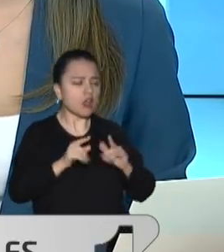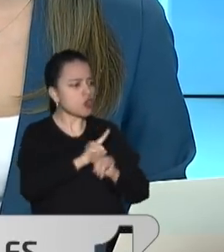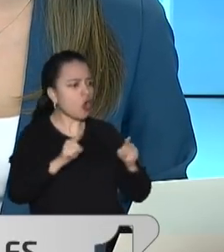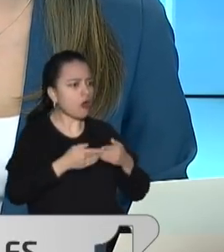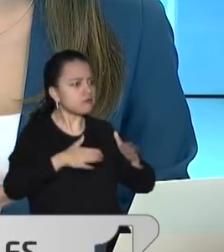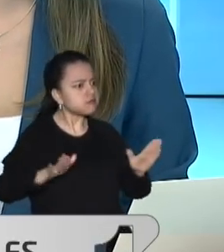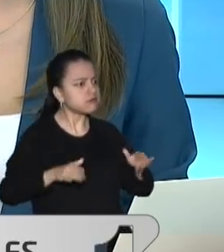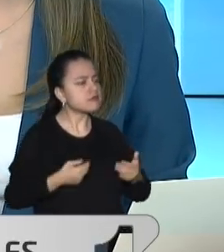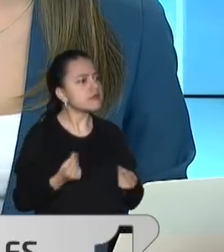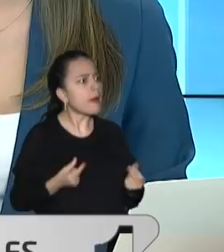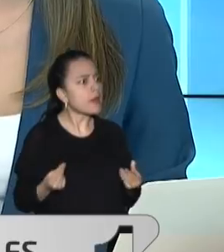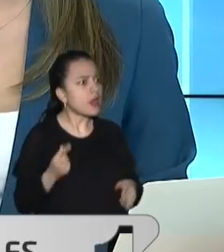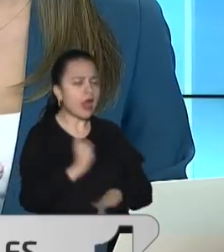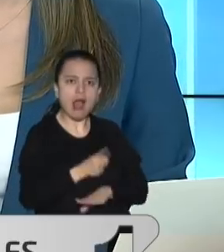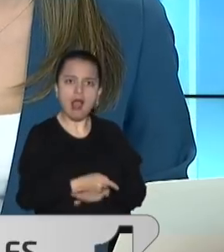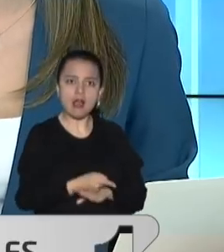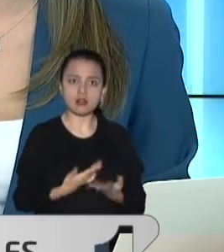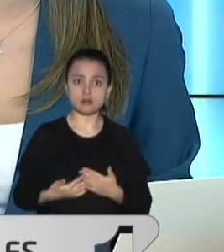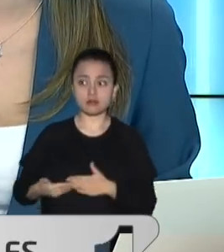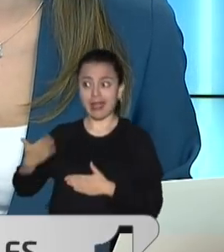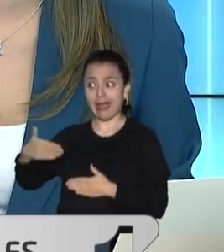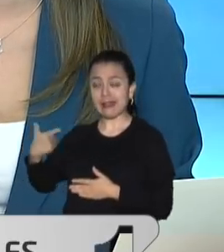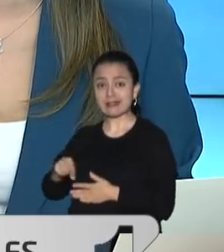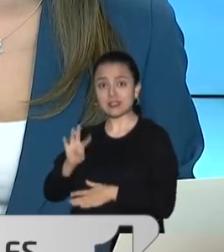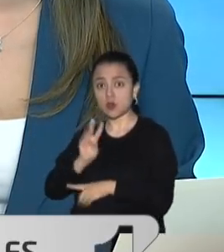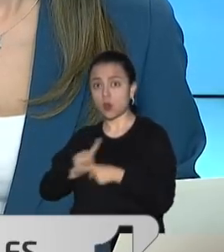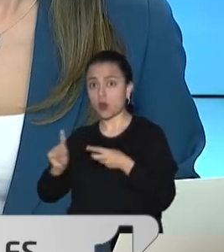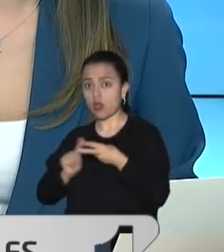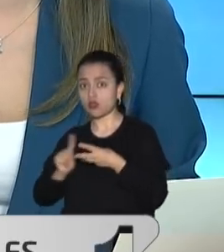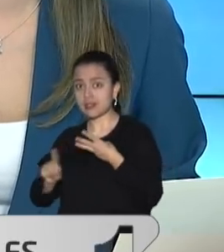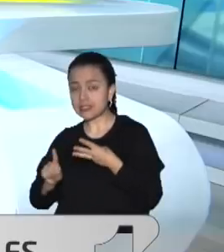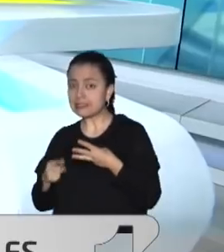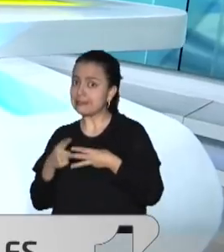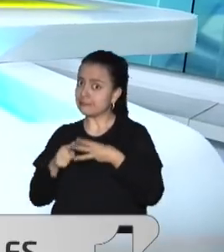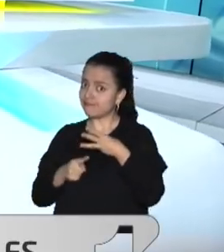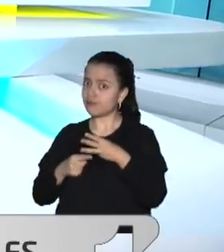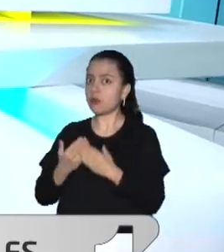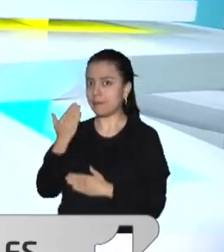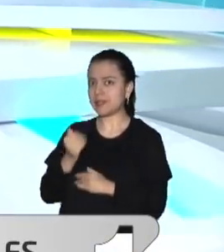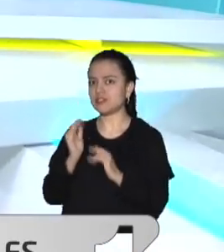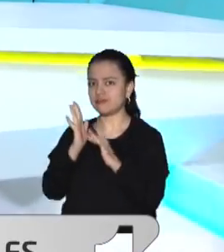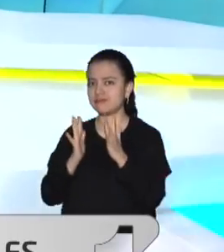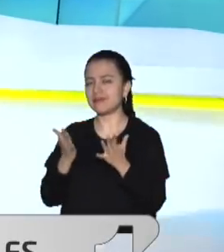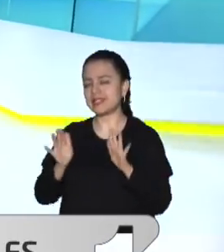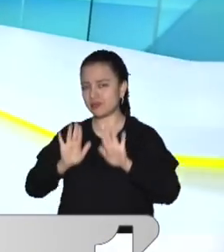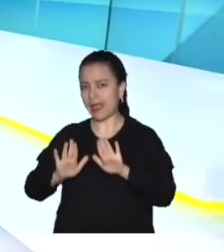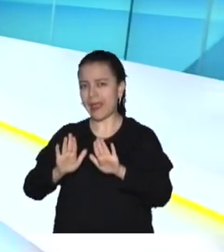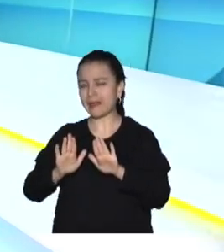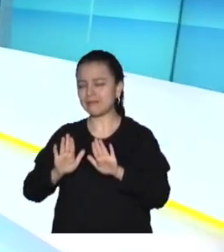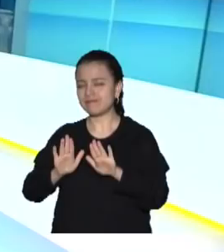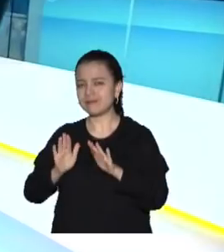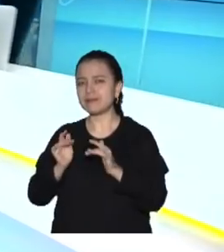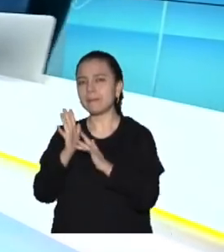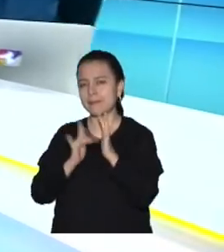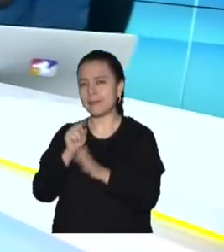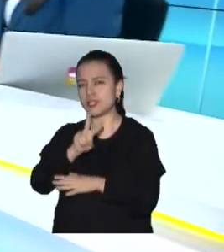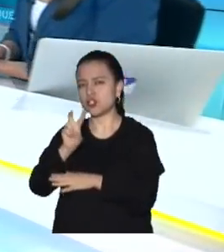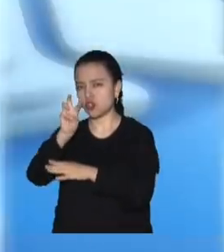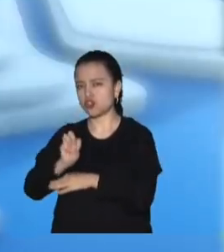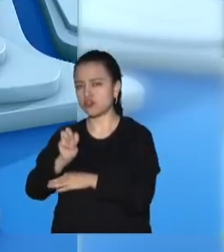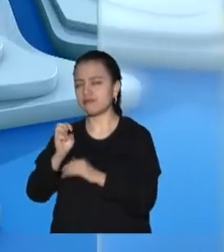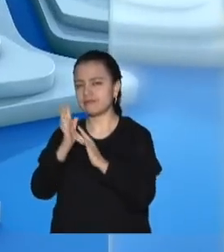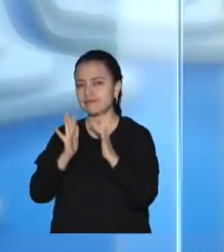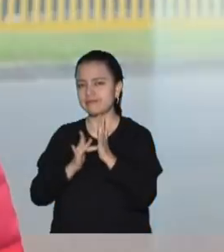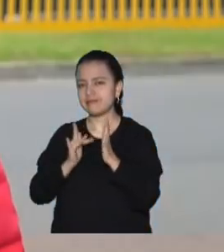afectadas desde hace 3 semanas cuando inició el paro nacional. Luisa Fernández, muy buenos días. ¿Ya se empezó a cumplir la orden del presidente Duque?